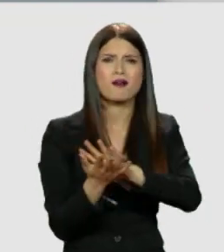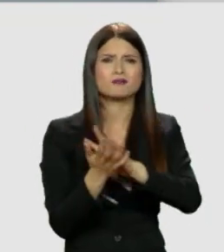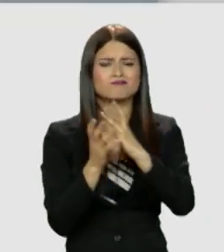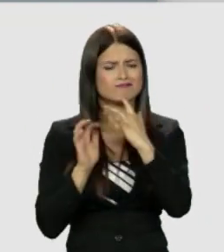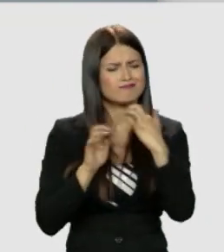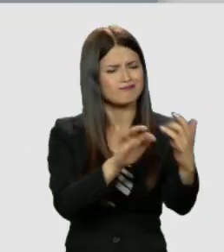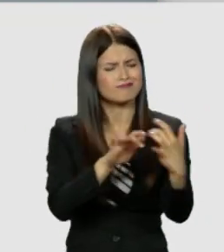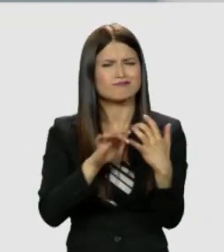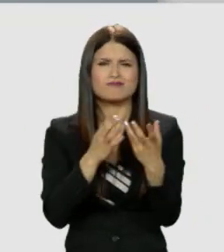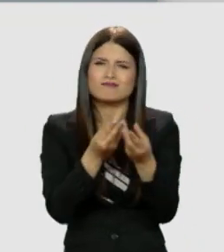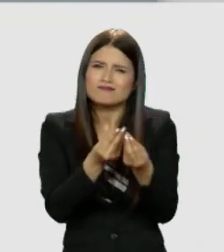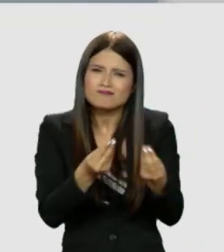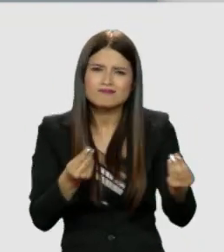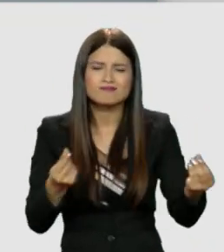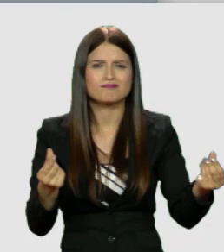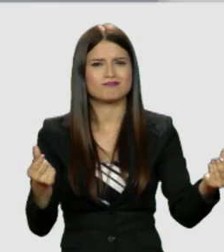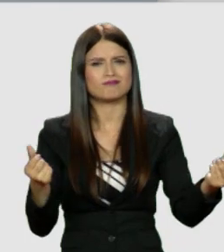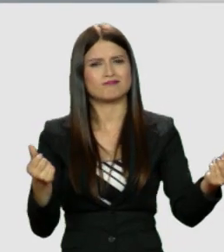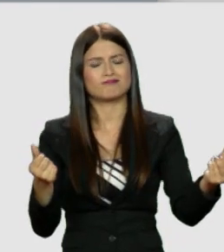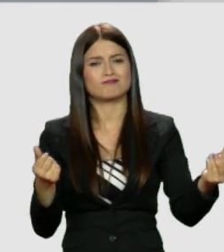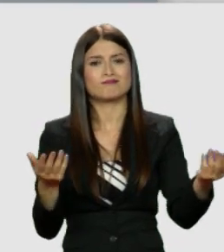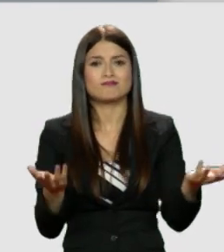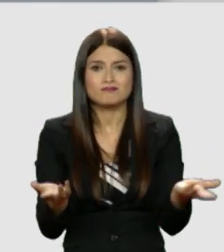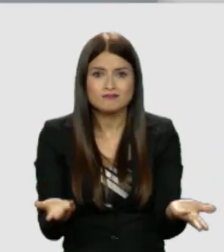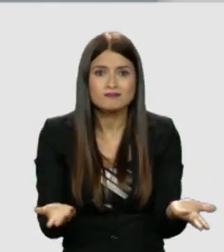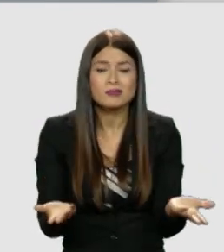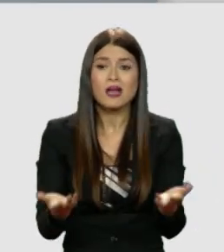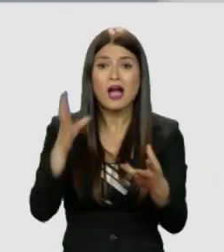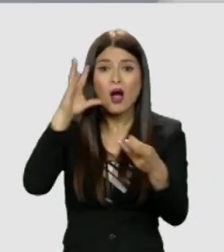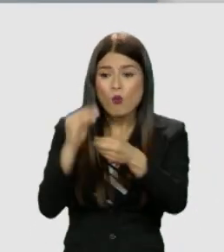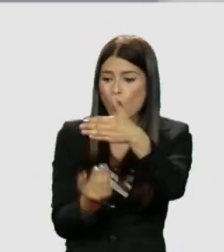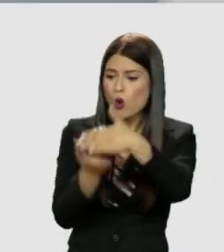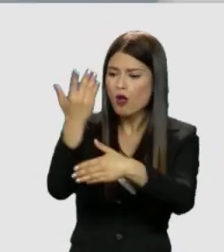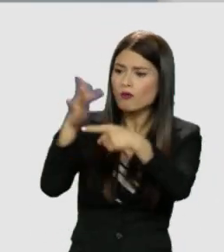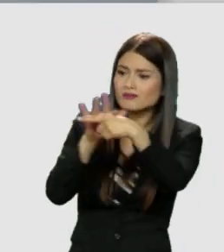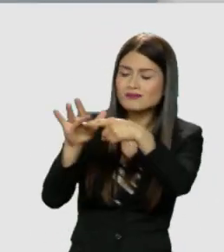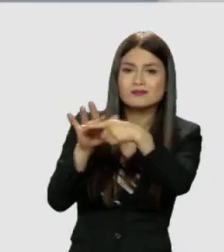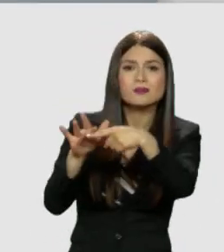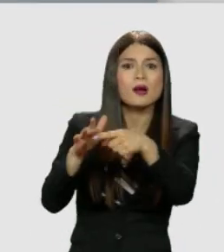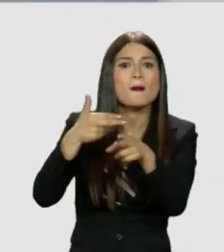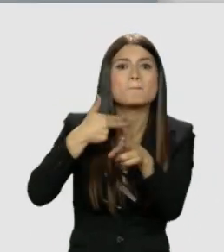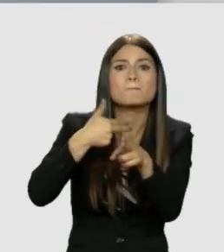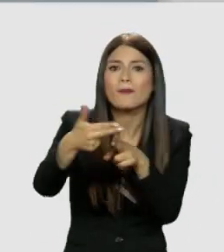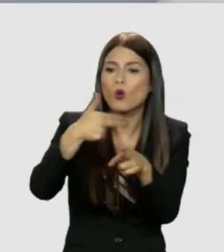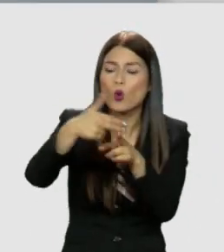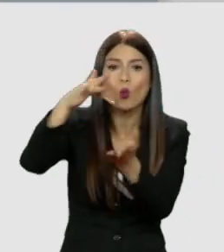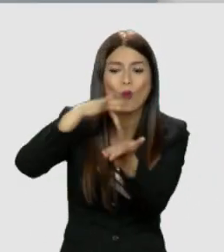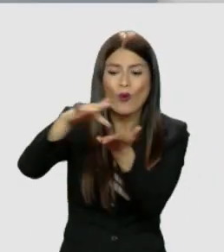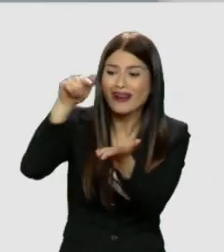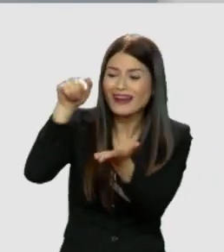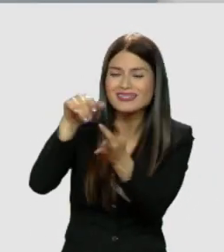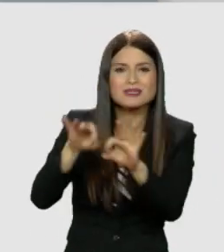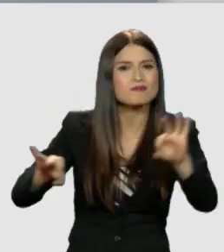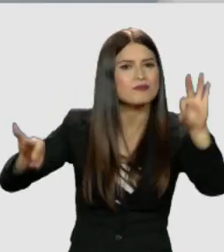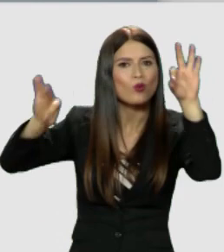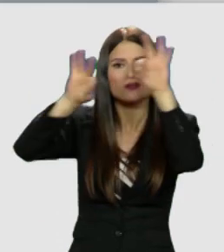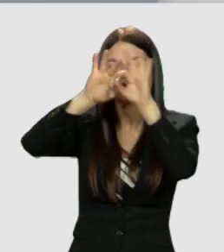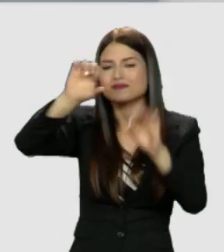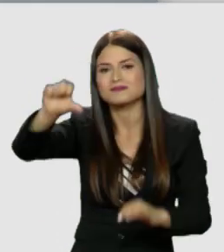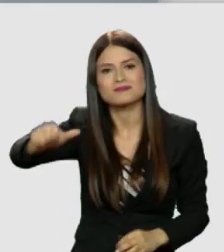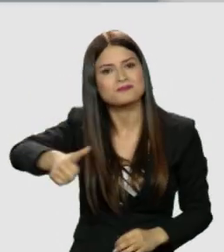país implementar este nuevo acuerdo a la mayor brevedad posible es fundamental es